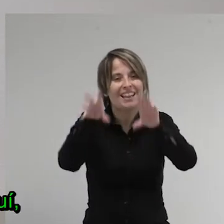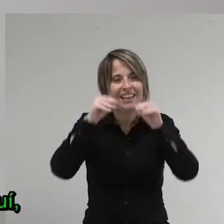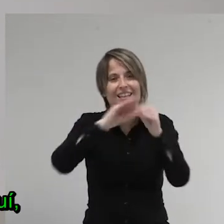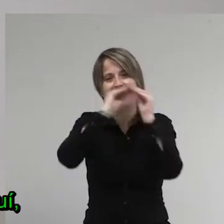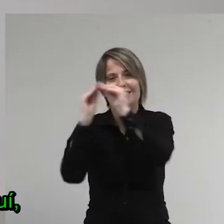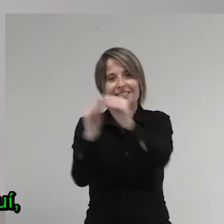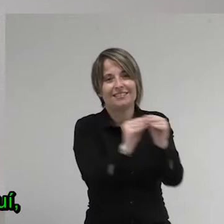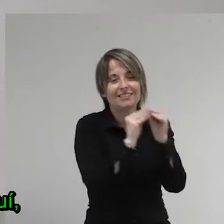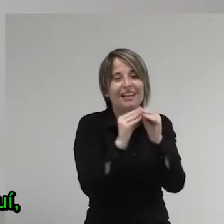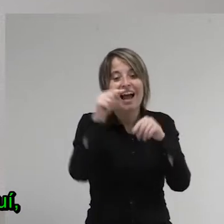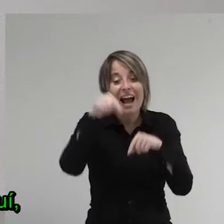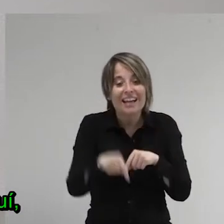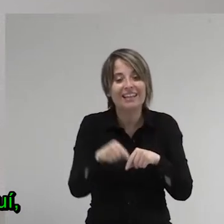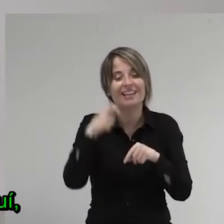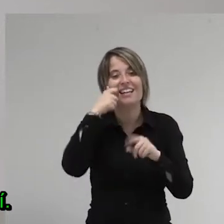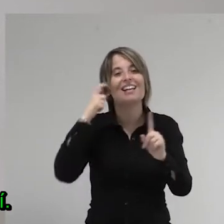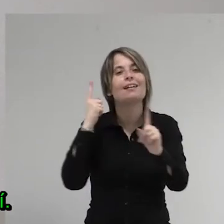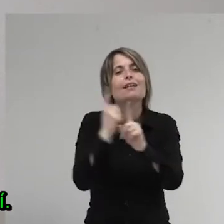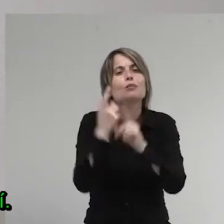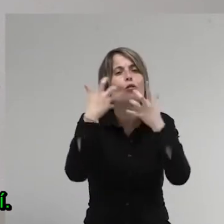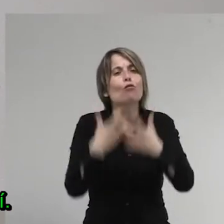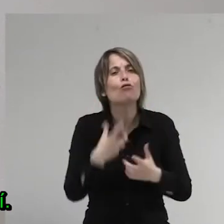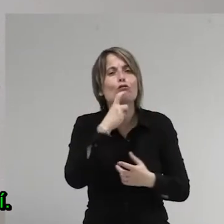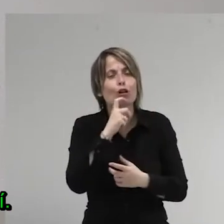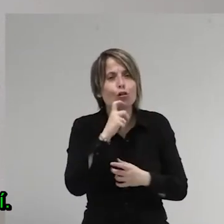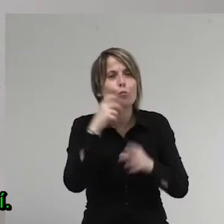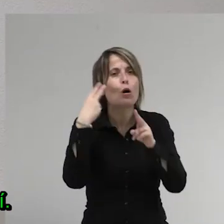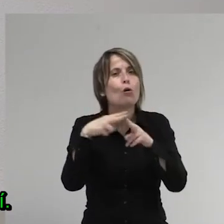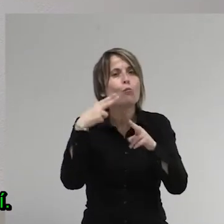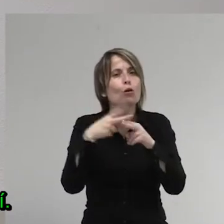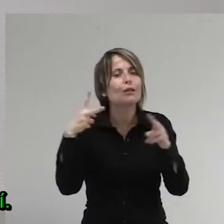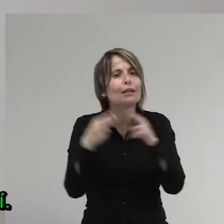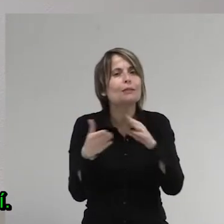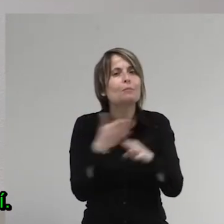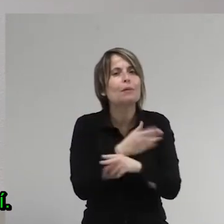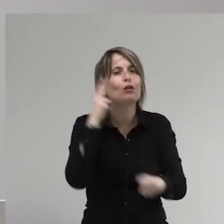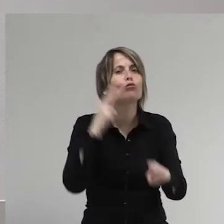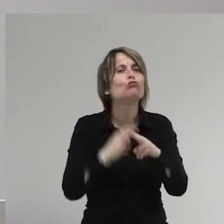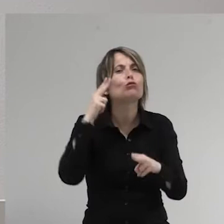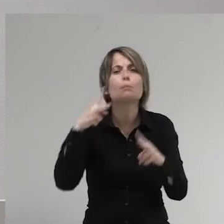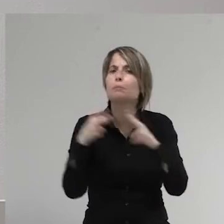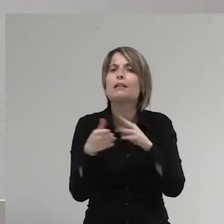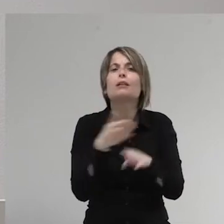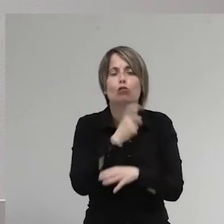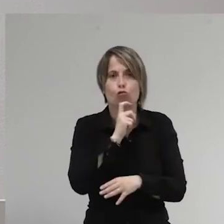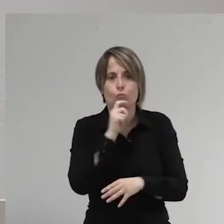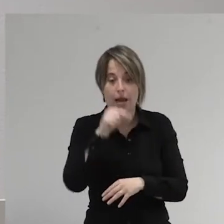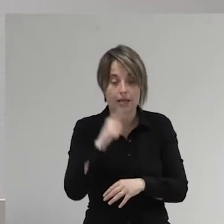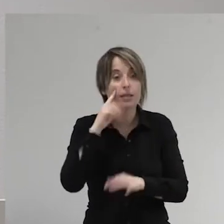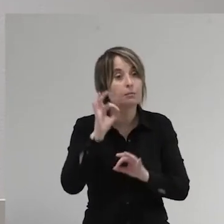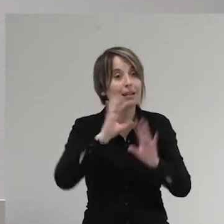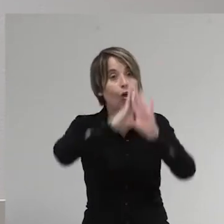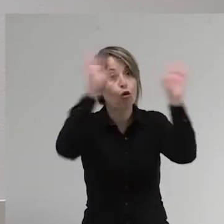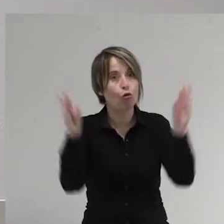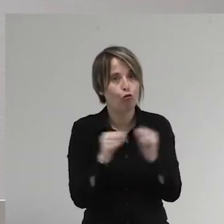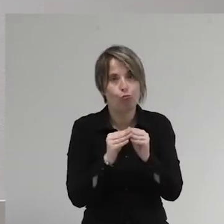¿Qué es el racismo aquí? ¿Cómo opera aquí? ¿Cómo son las políticas de prevención de la radicalización aquí? Porque si bien son globales,